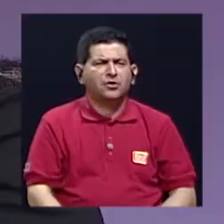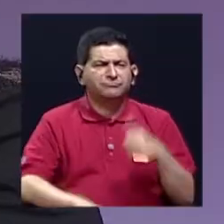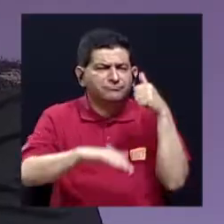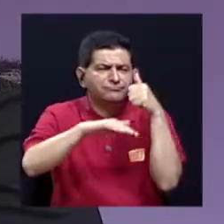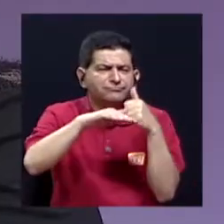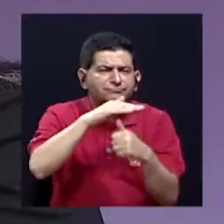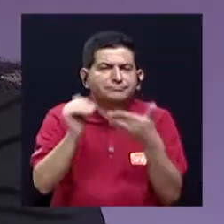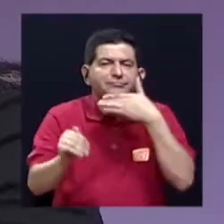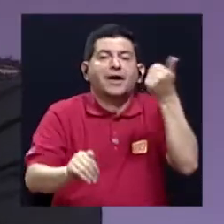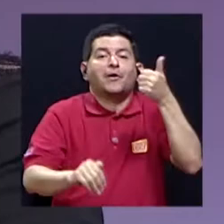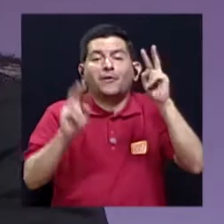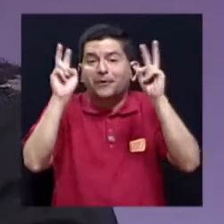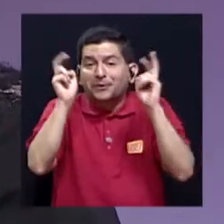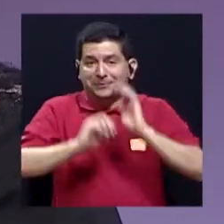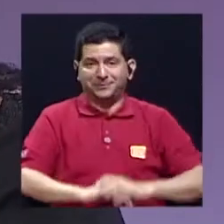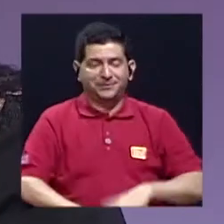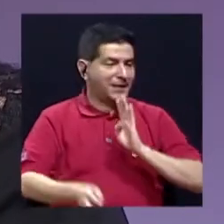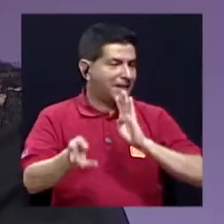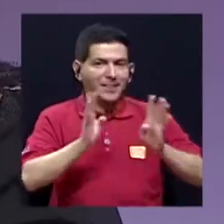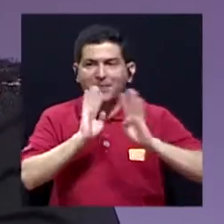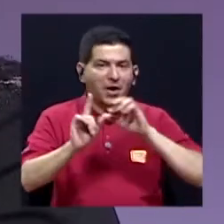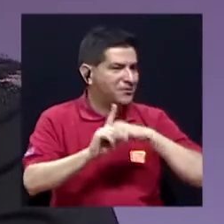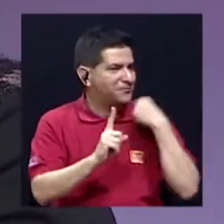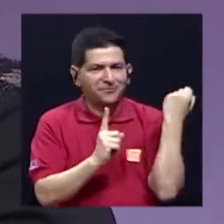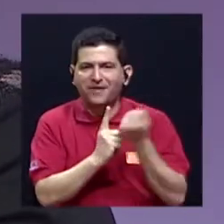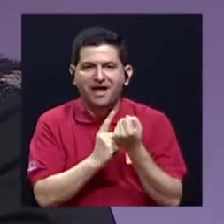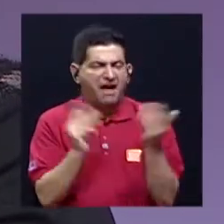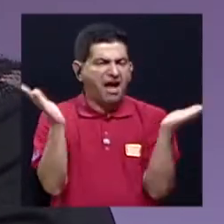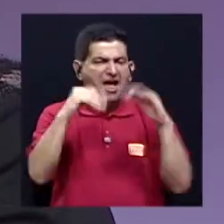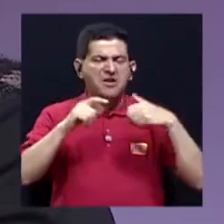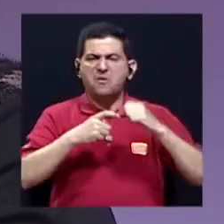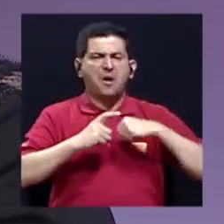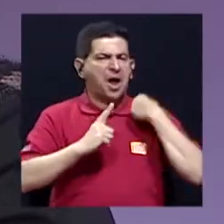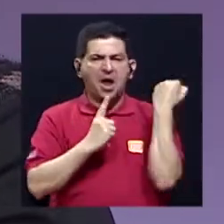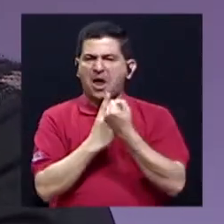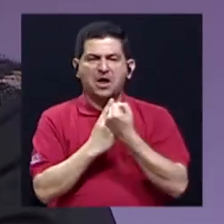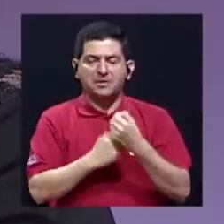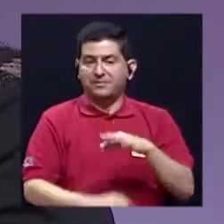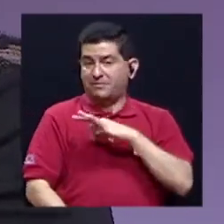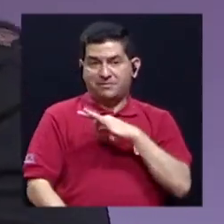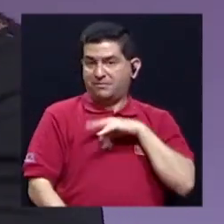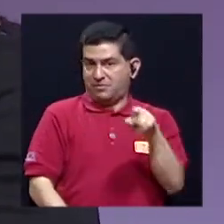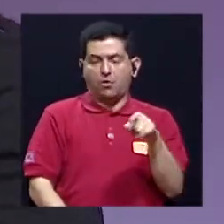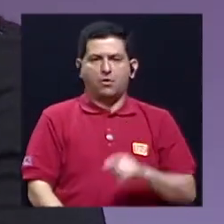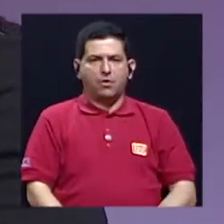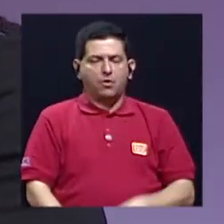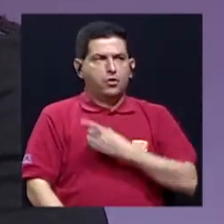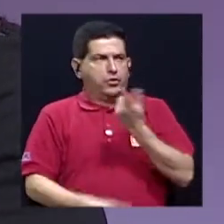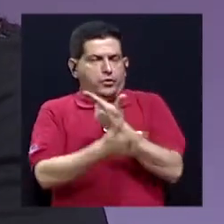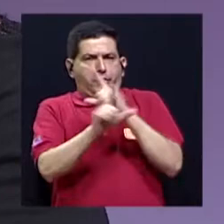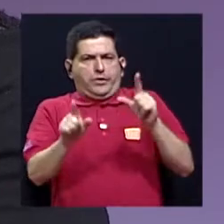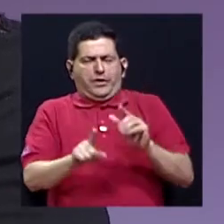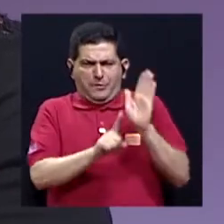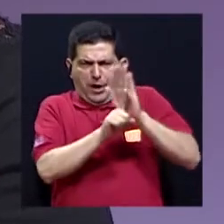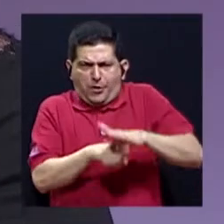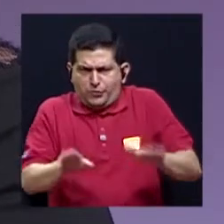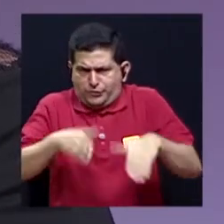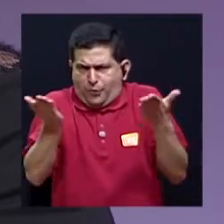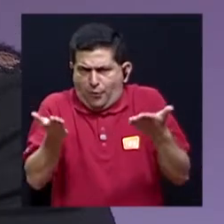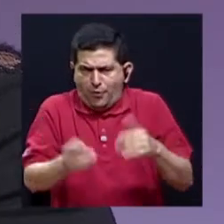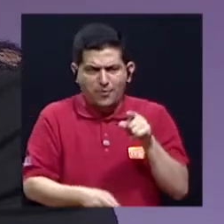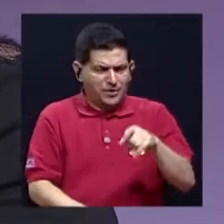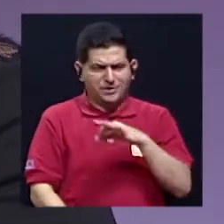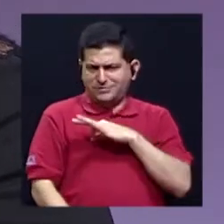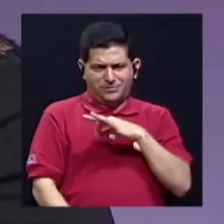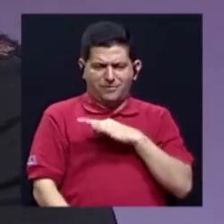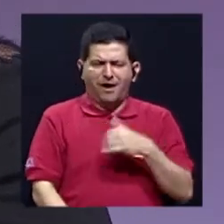escondidito esté mejor, ¿verdad? Como que no se habla de, como sí. si no existiera, porque no es conveniente, ¿verdad? Dios libre, ¿cómo acoso? No es conveniente,